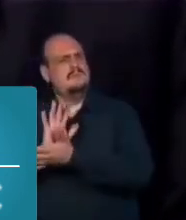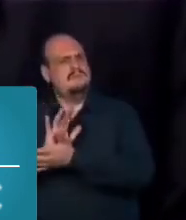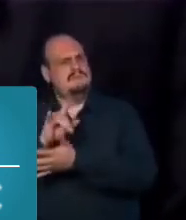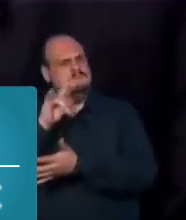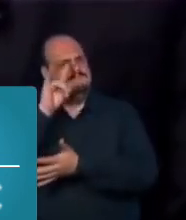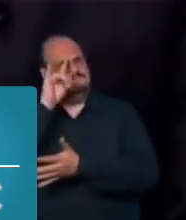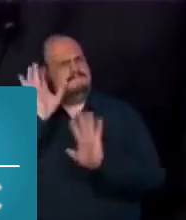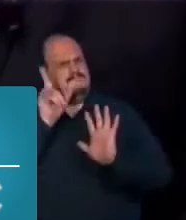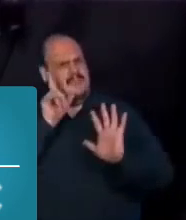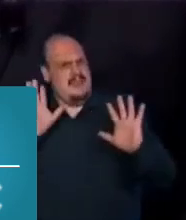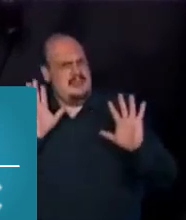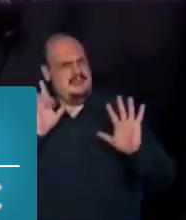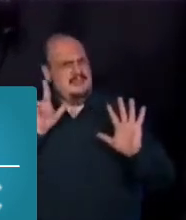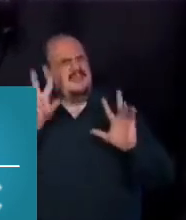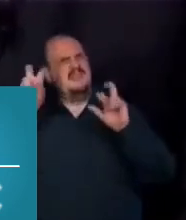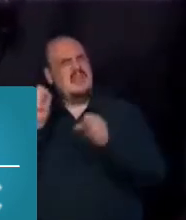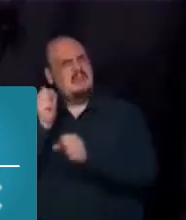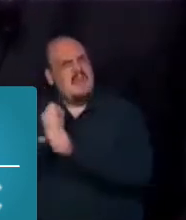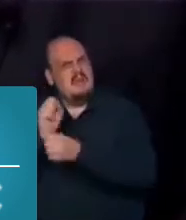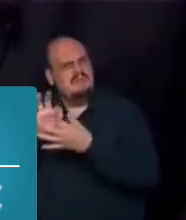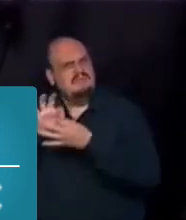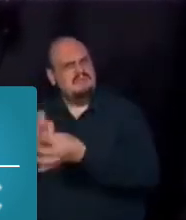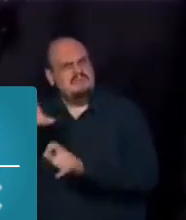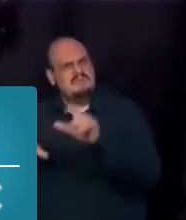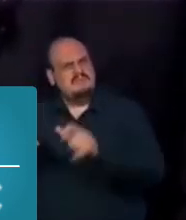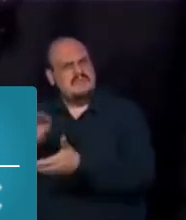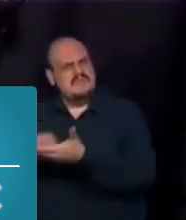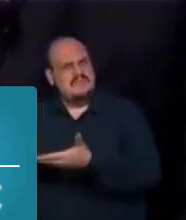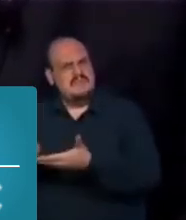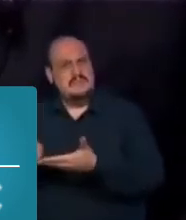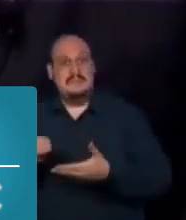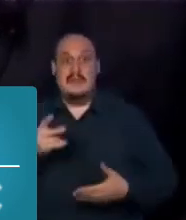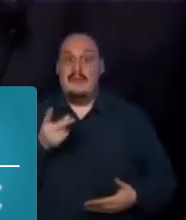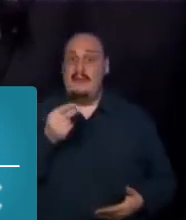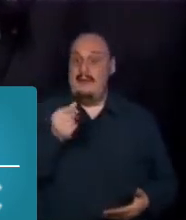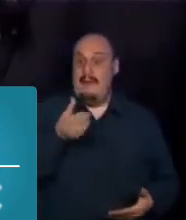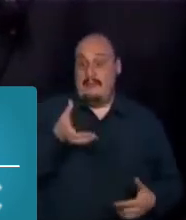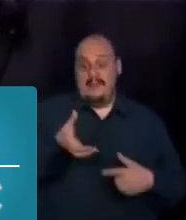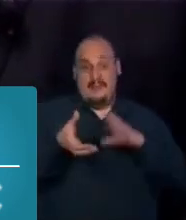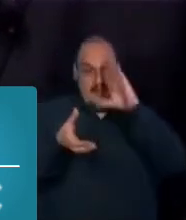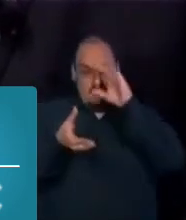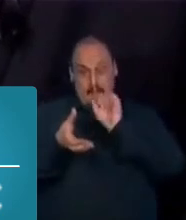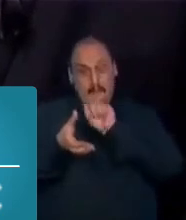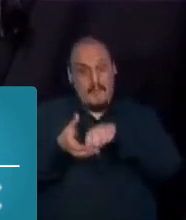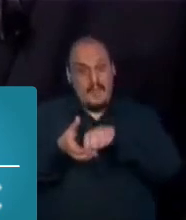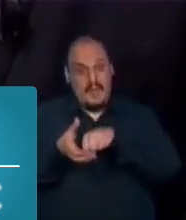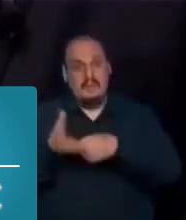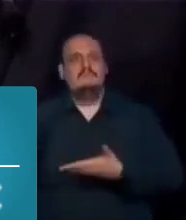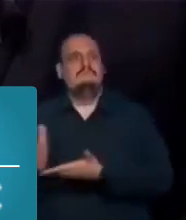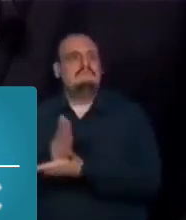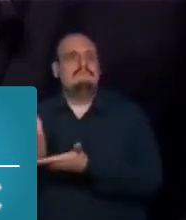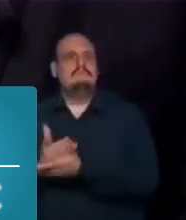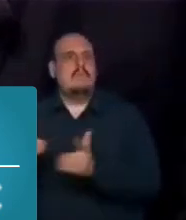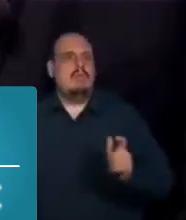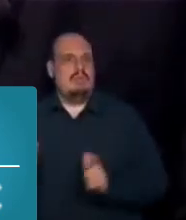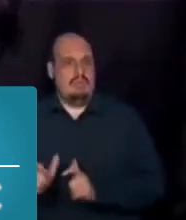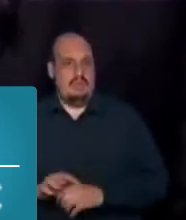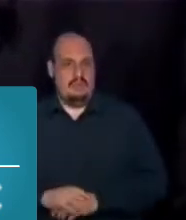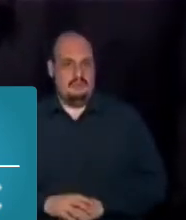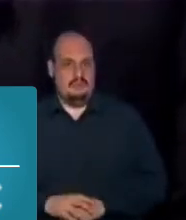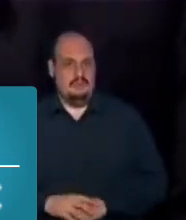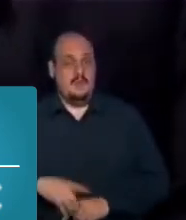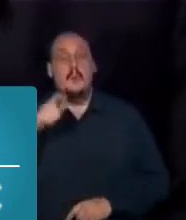plata y lo que pasó En definitiva No de hecho hablaba de justamente con las reuniones con macri eh